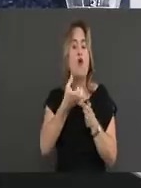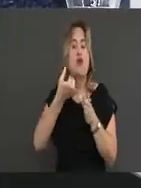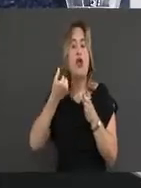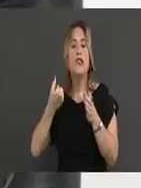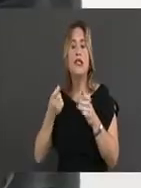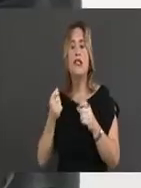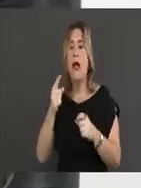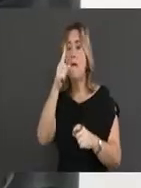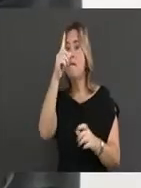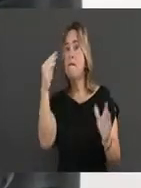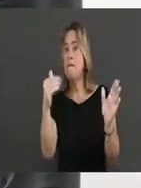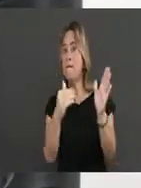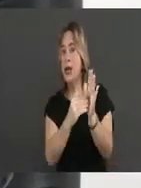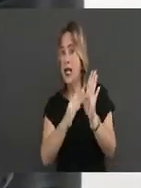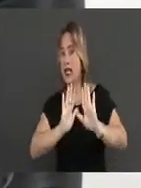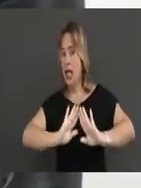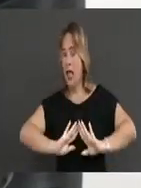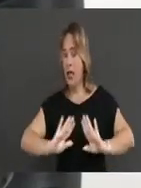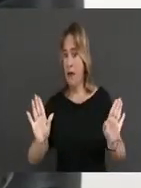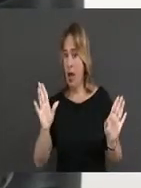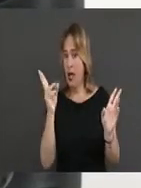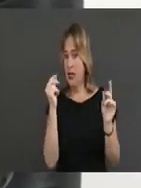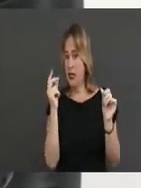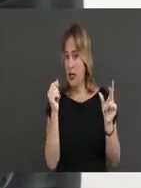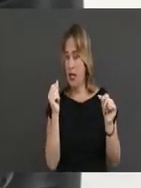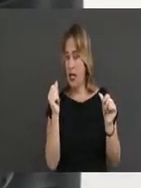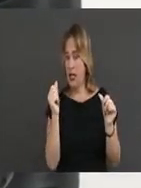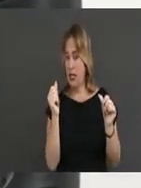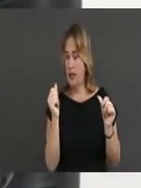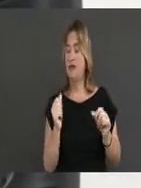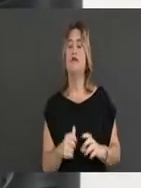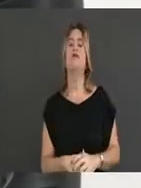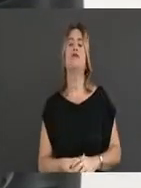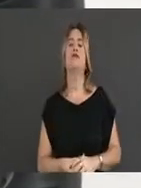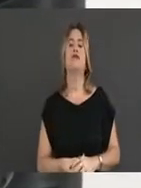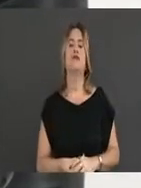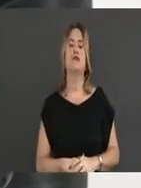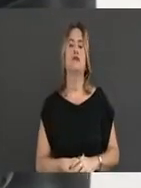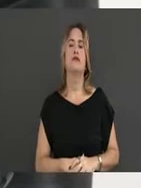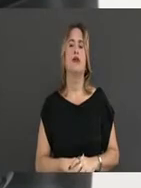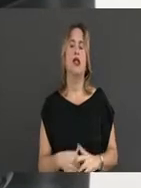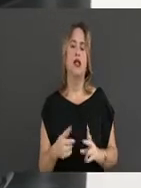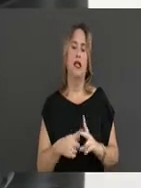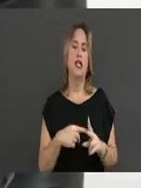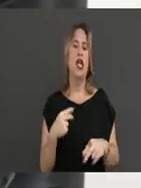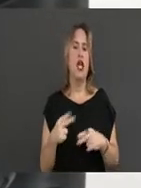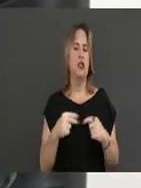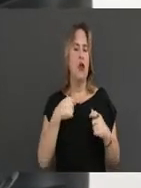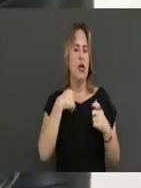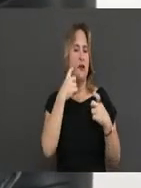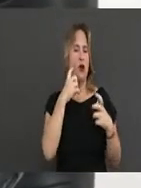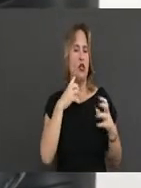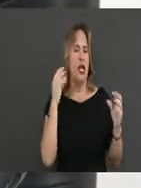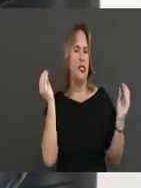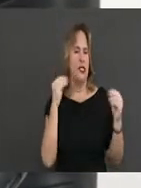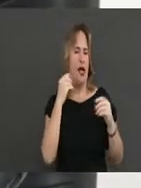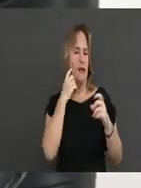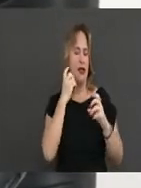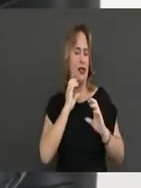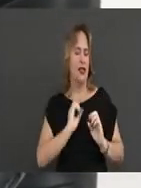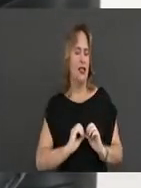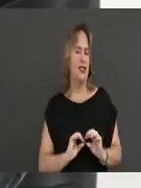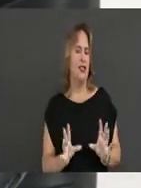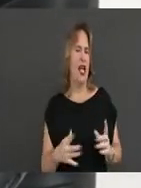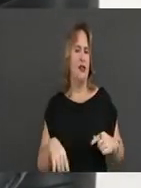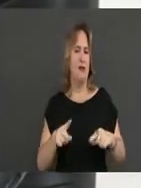hasta 1,000 pesos en moneda nacional, en CUP, por supuesto. Y eso también es importante tenerlo en